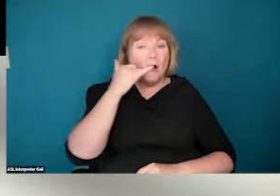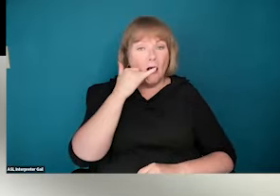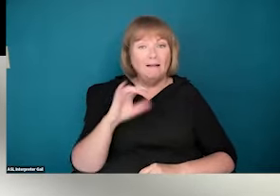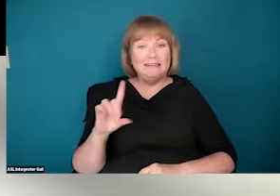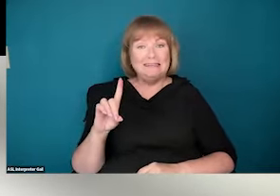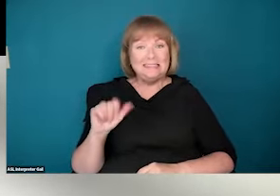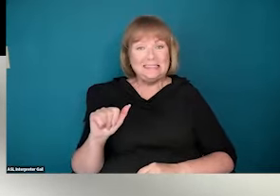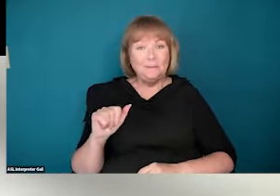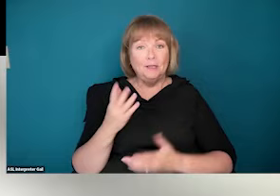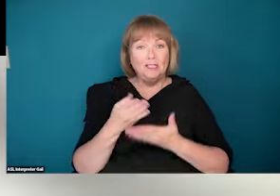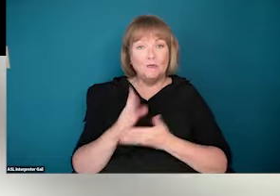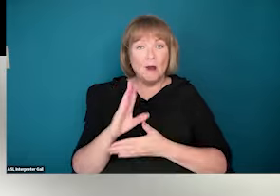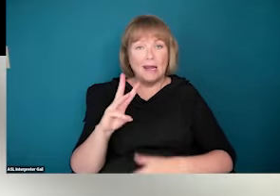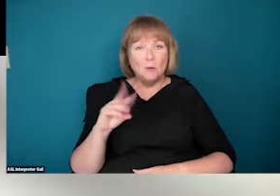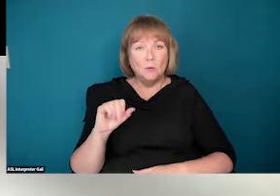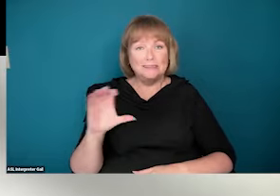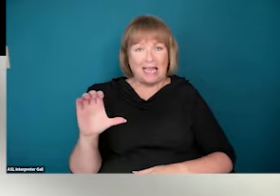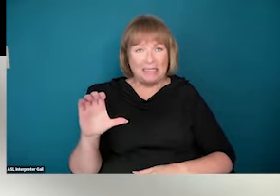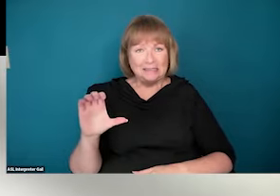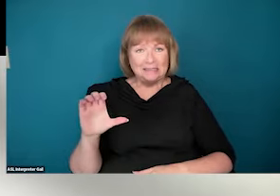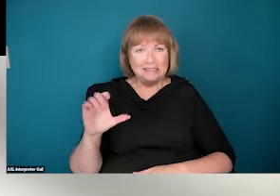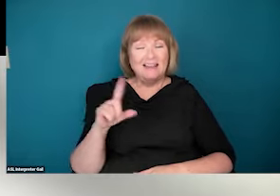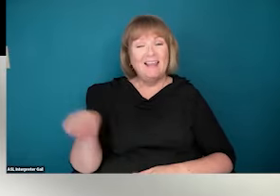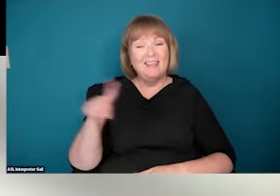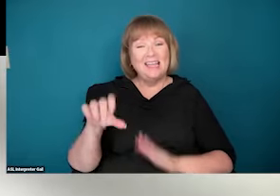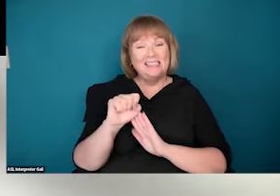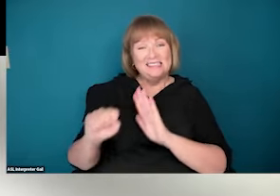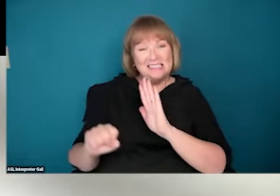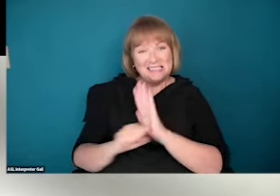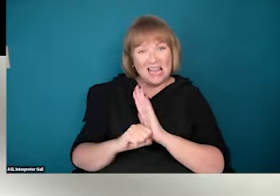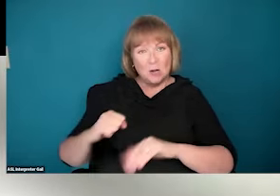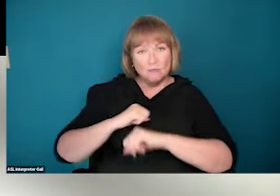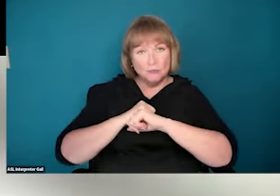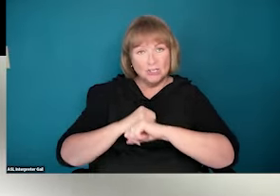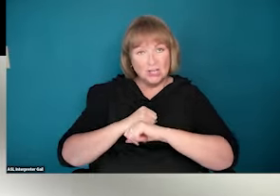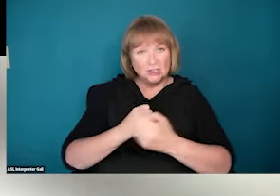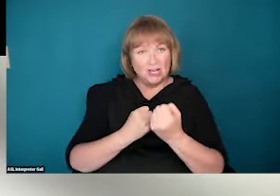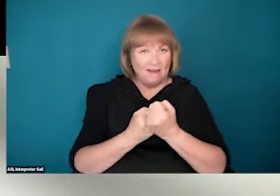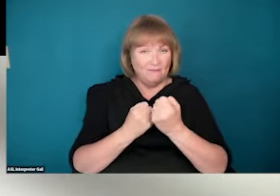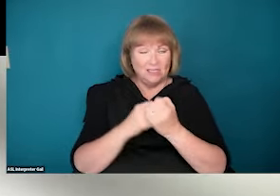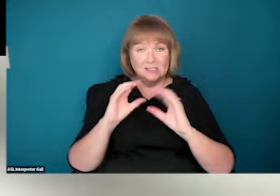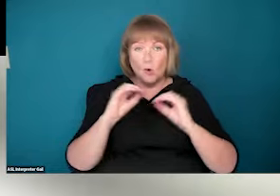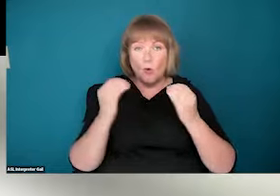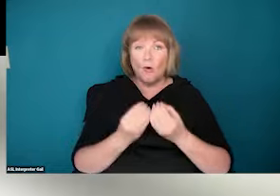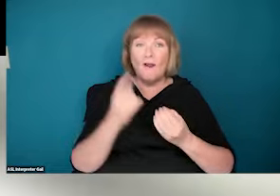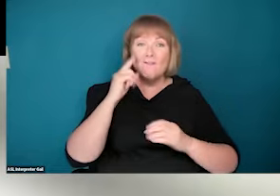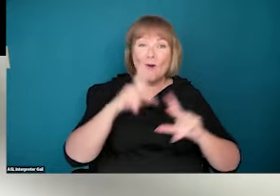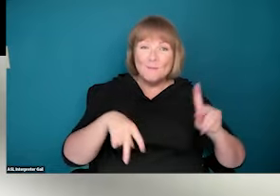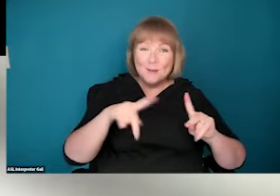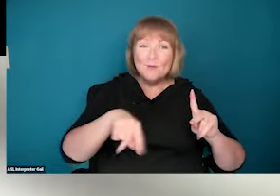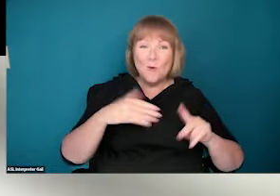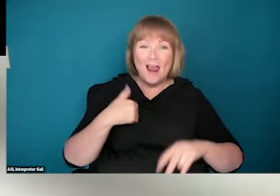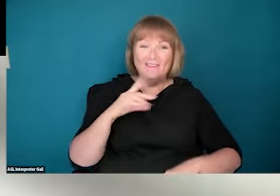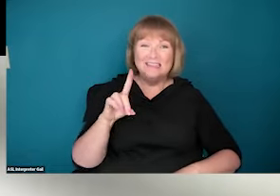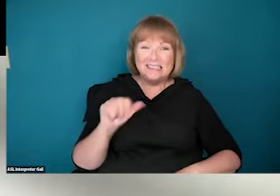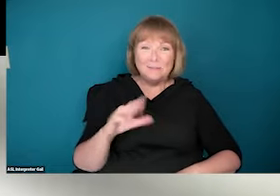siempre puede llamar a la Oficina de Derechos Civiles del Estado de Wisconsin, porque hay una organización o